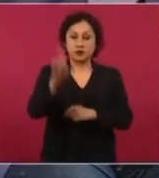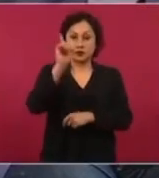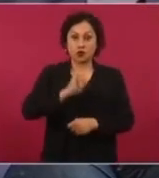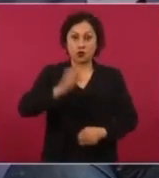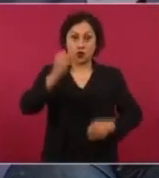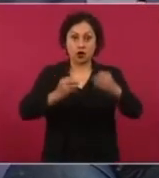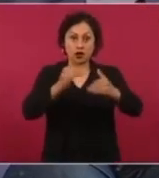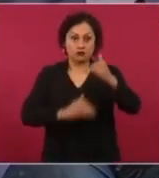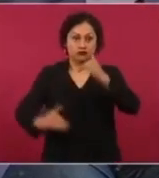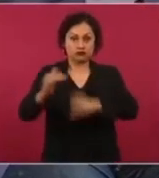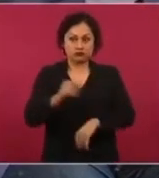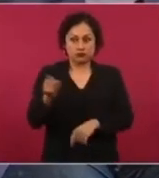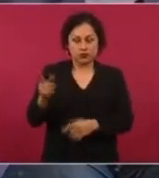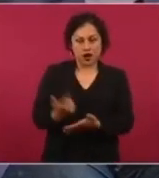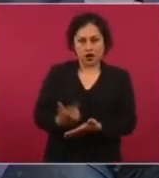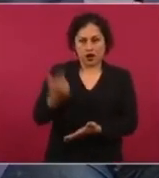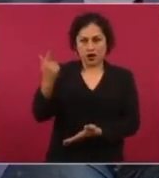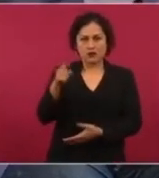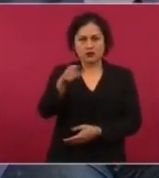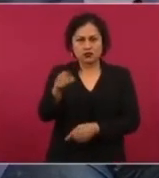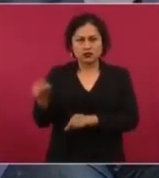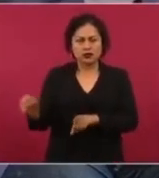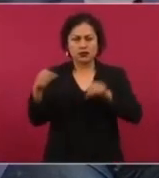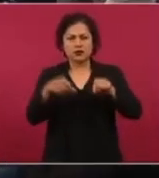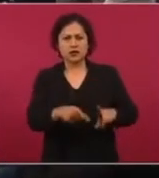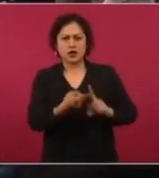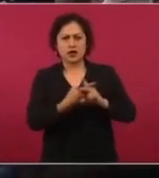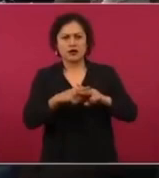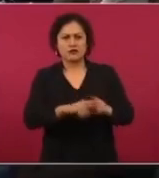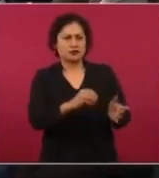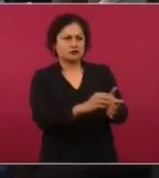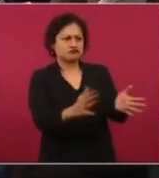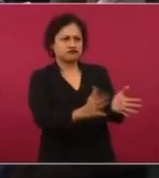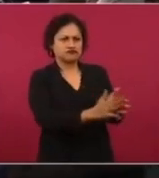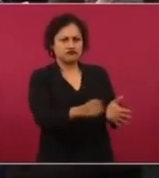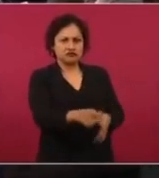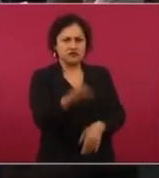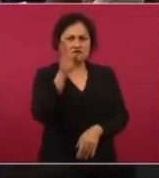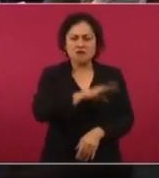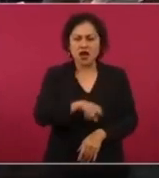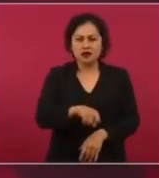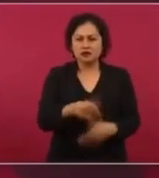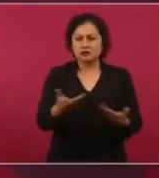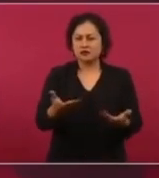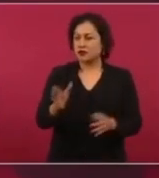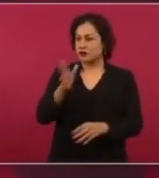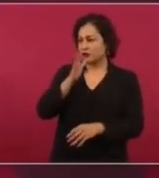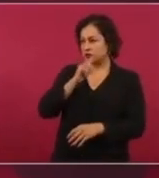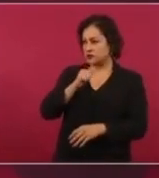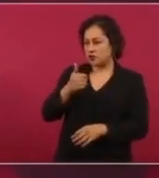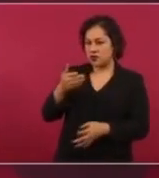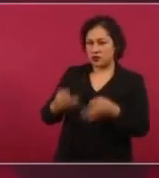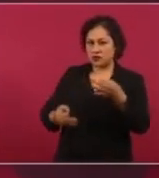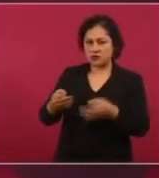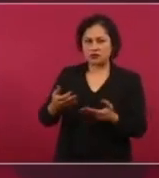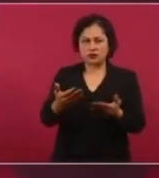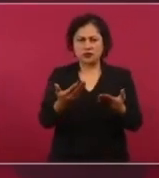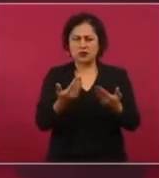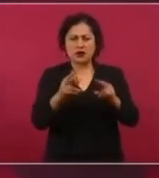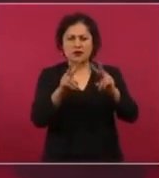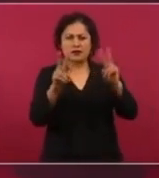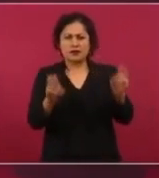propuso al Congreso al inicio de su administración. Pero es que no se la puede corrupción. Juzgar. Si nos puede contar qué pasó con Eduardo Medina ahorita,